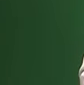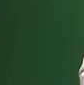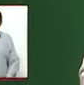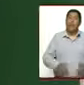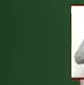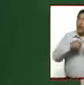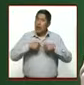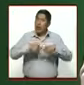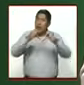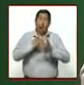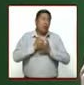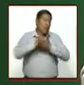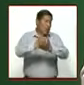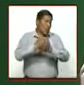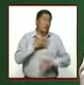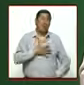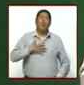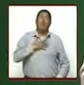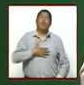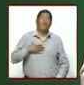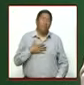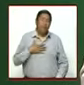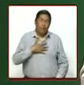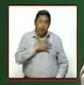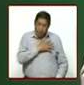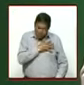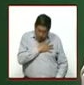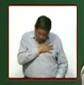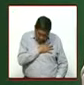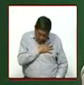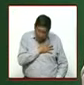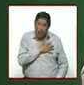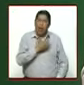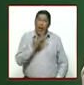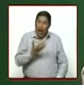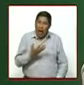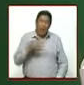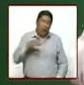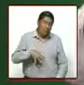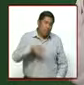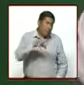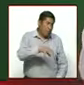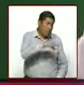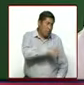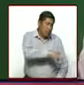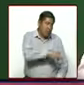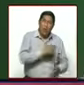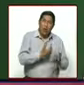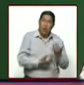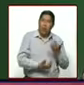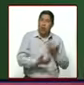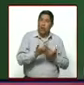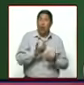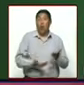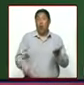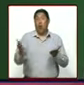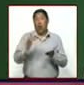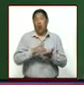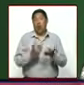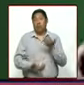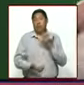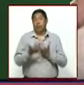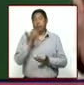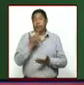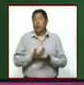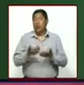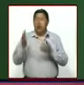Sigamos ayudando, por favor, se lo pido. Se lo pido de corazón porque todavía hay zonas que están siendo afectadas. El fuego vuelve a reactivarse, es que esto es